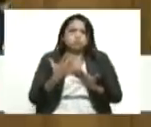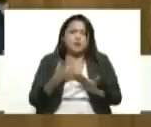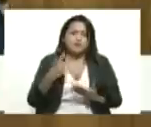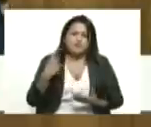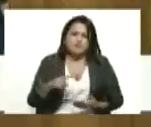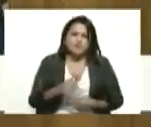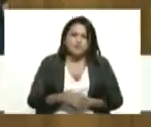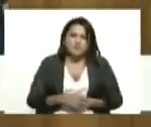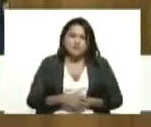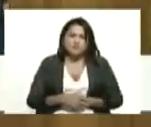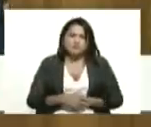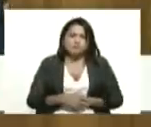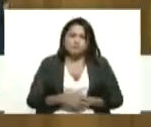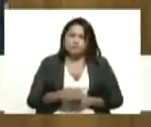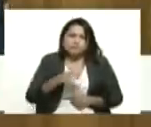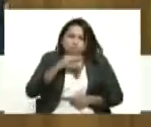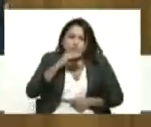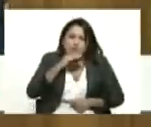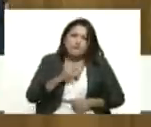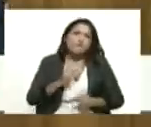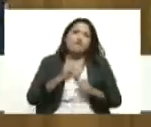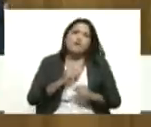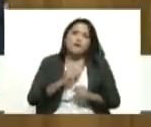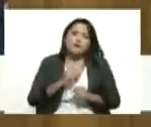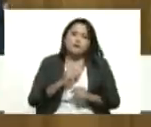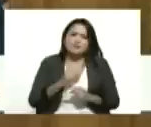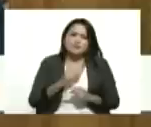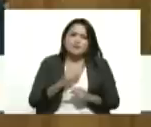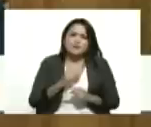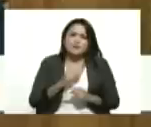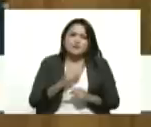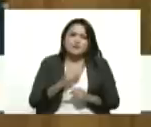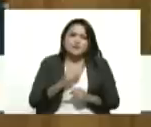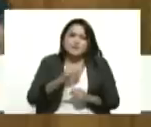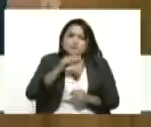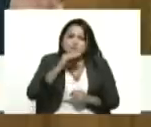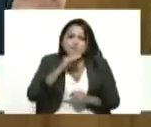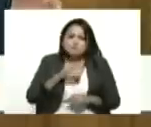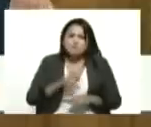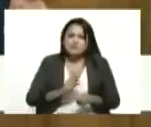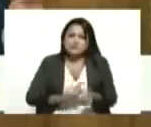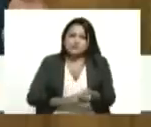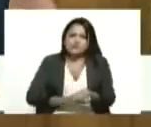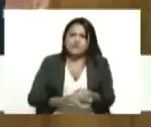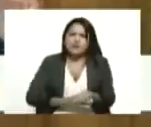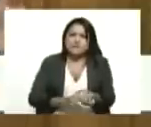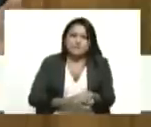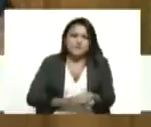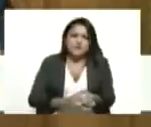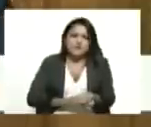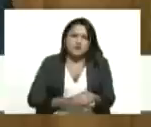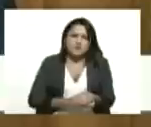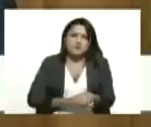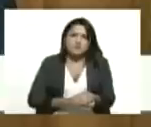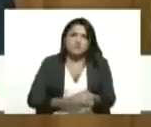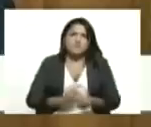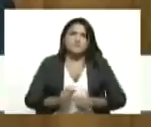una indignación, que debo decir indignación, molestia y rabia, porque estamos en esta instancia, pero es otra